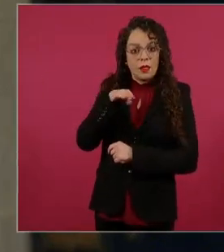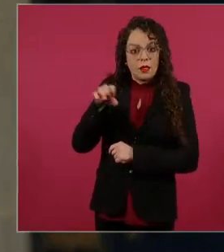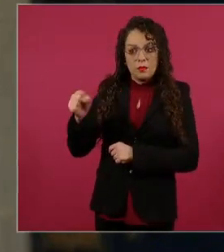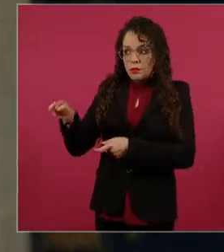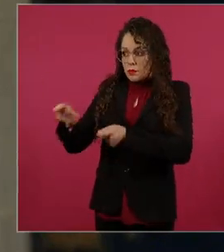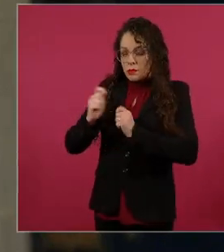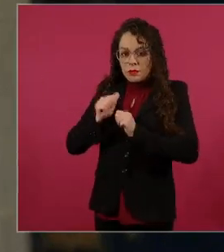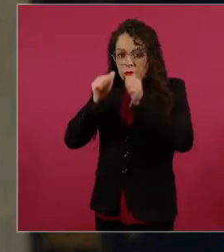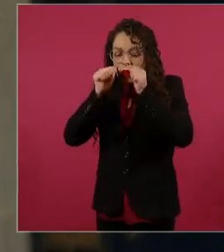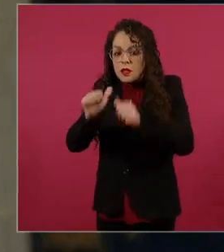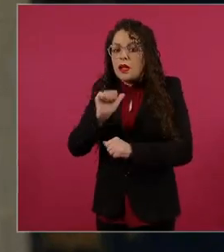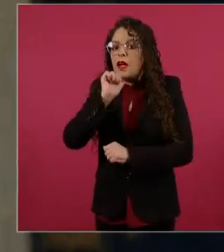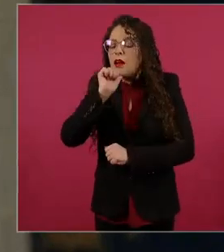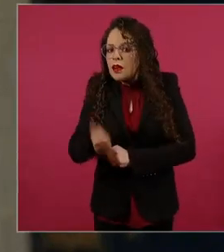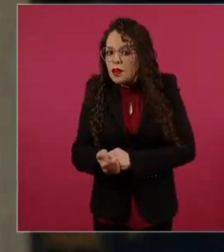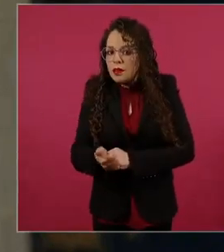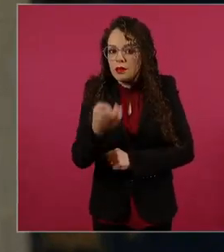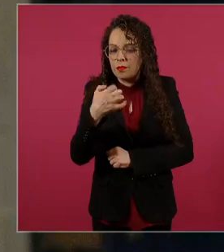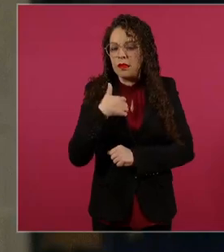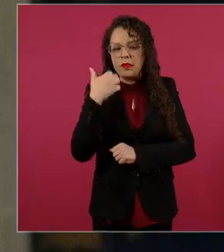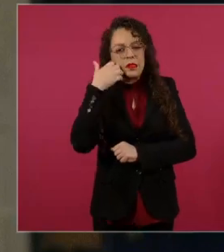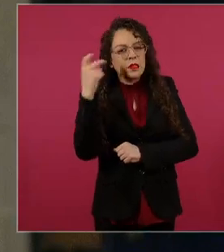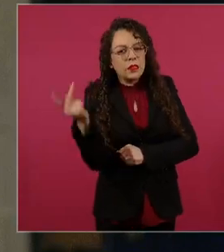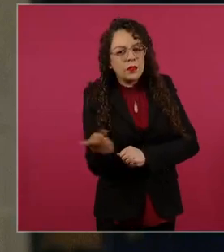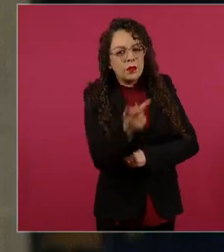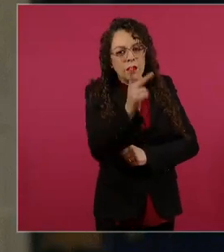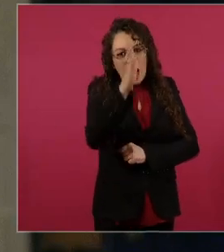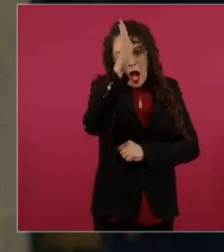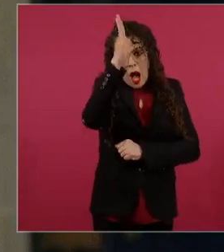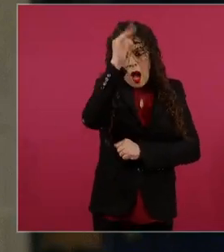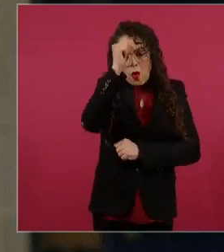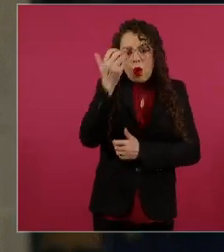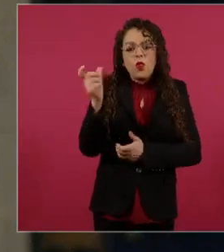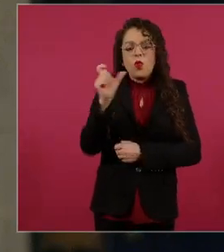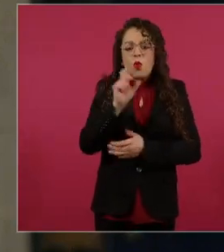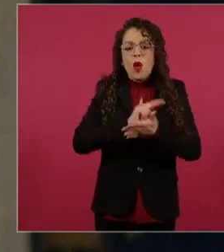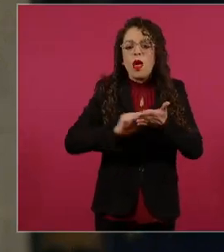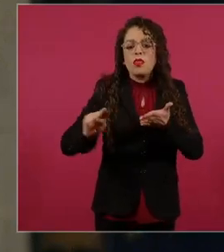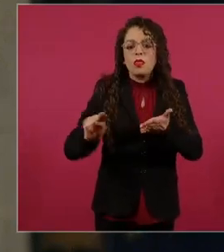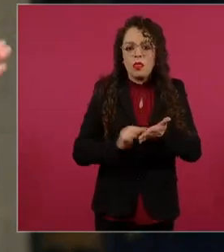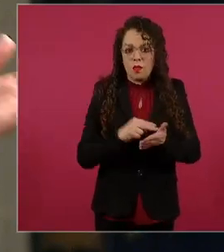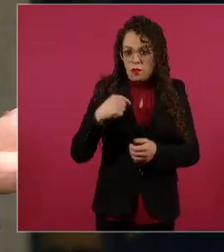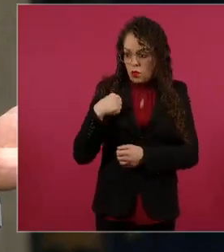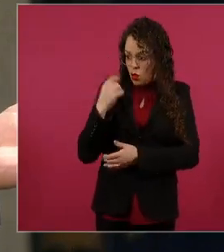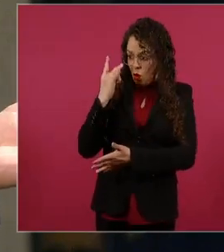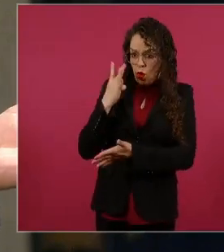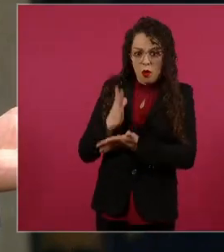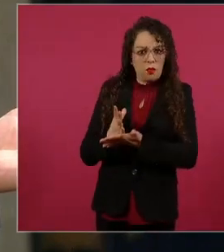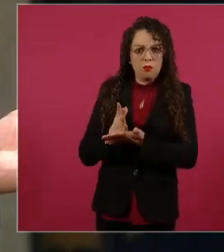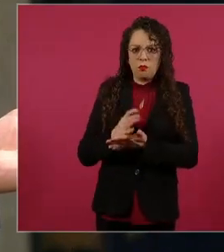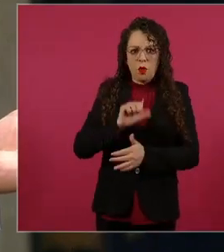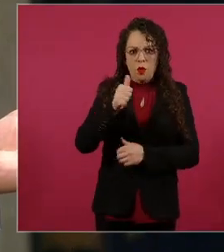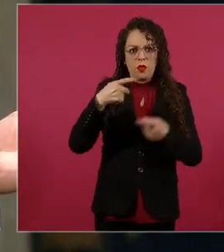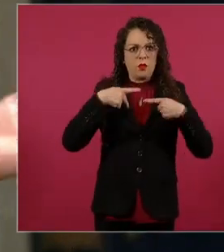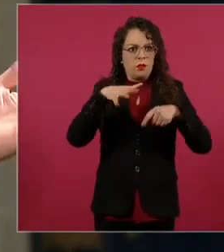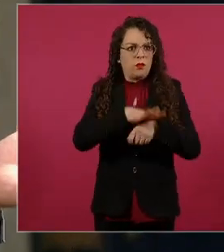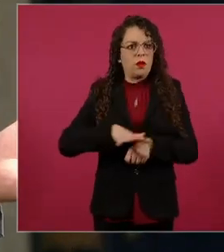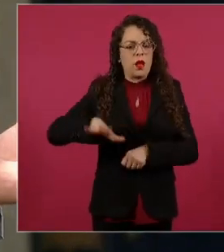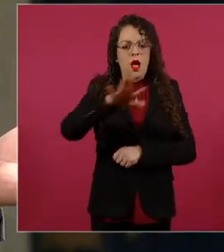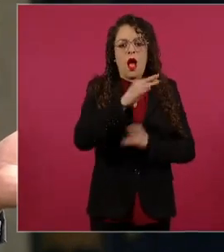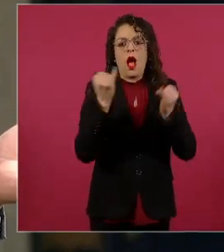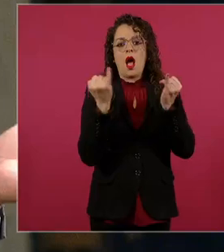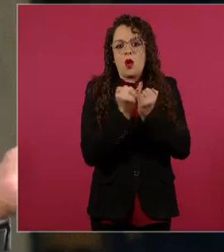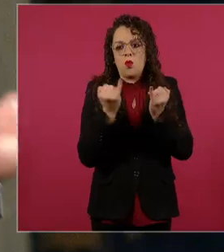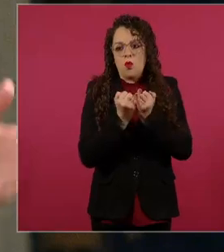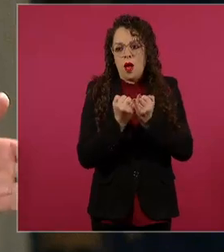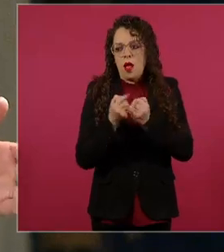va a hacer el convenio, cuándo lo va a firmar y no es nada mi caso, es el caso de muchas personas que estamos cerca de una clínica que no a lo mejor es nuestro